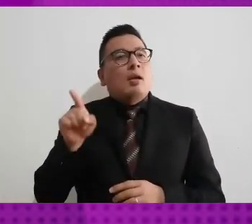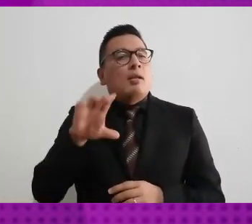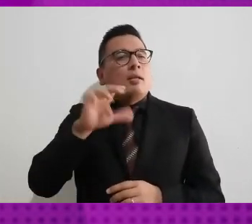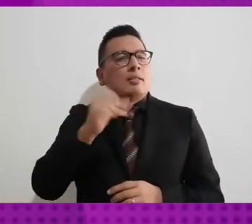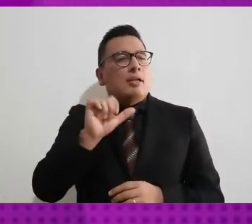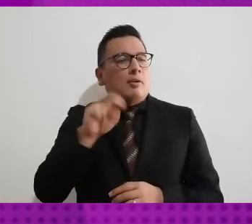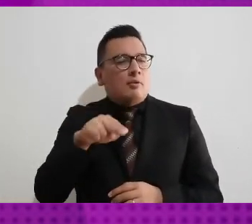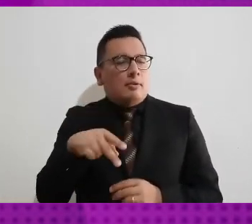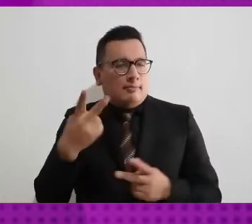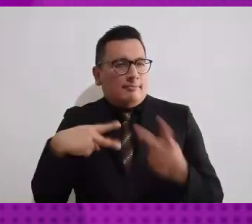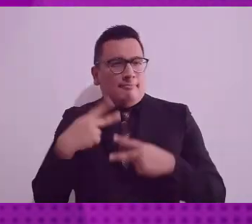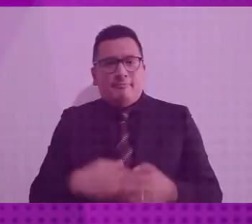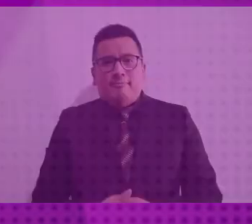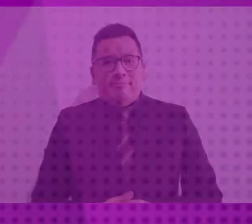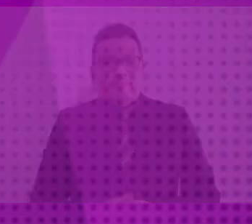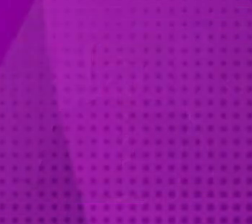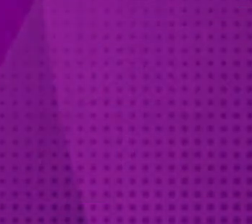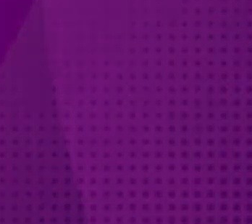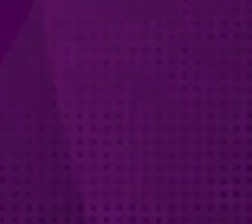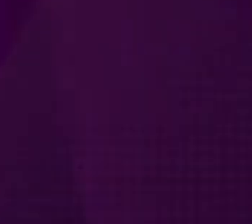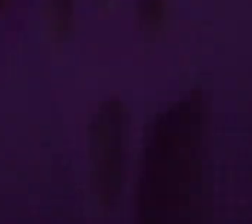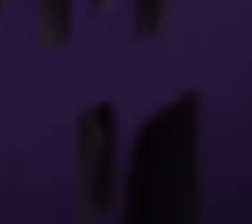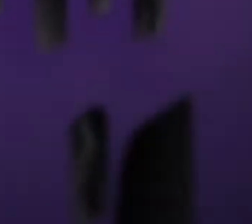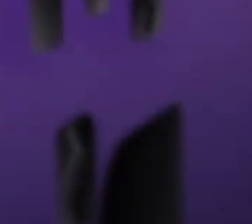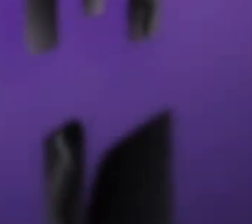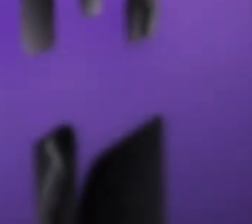doctor Osvaldo Chacón. Regresamos en unos momentos.